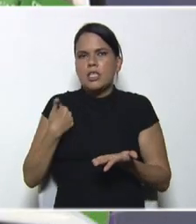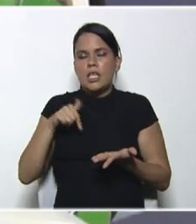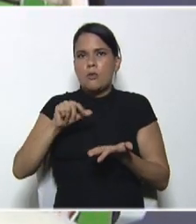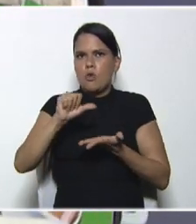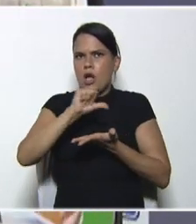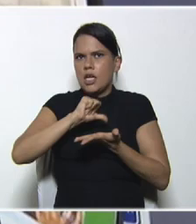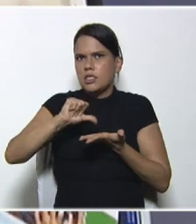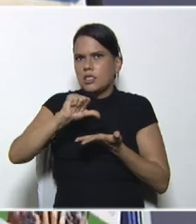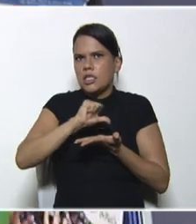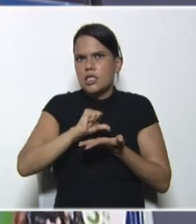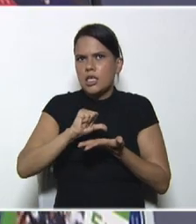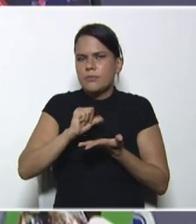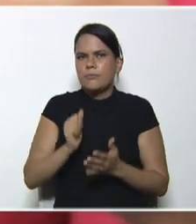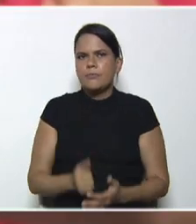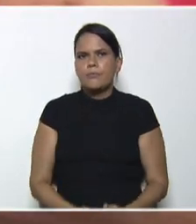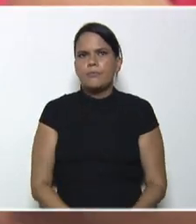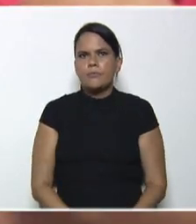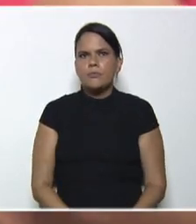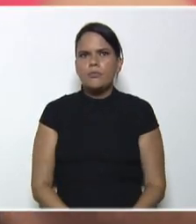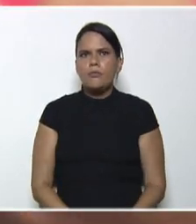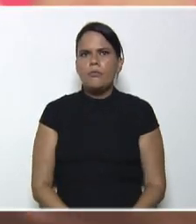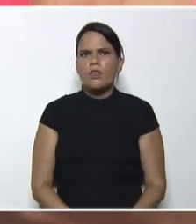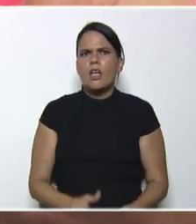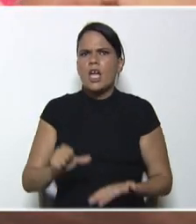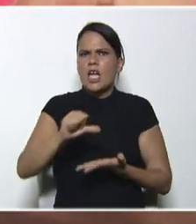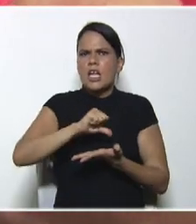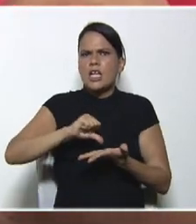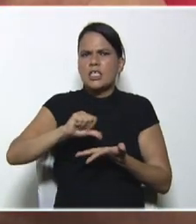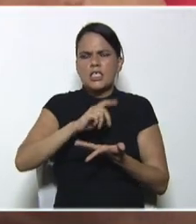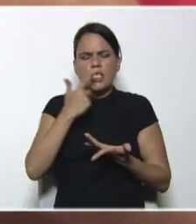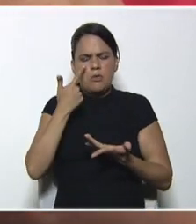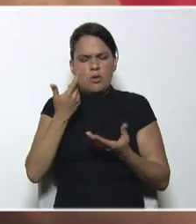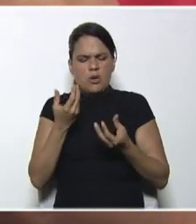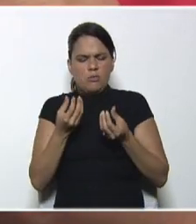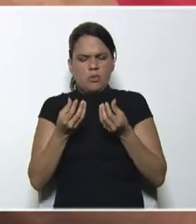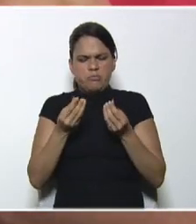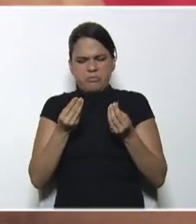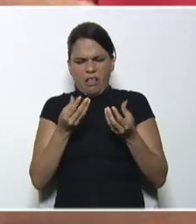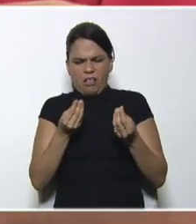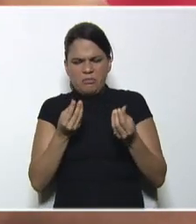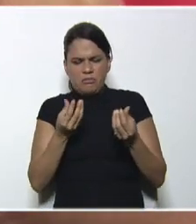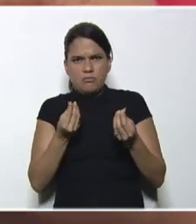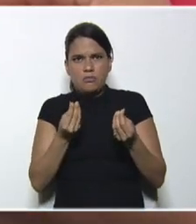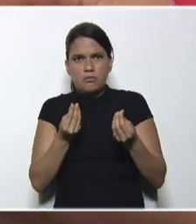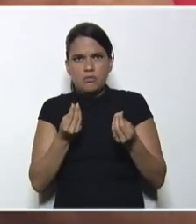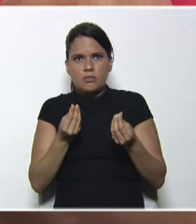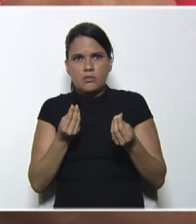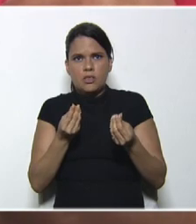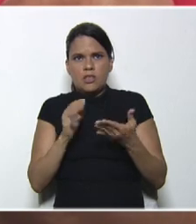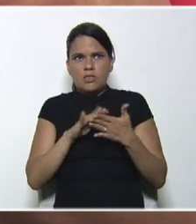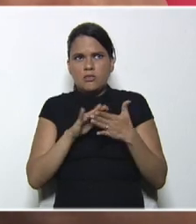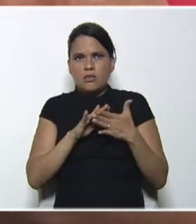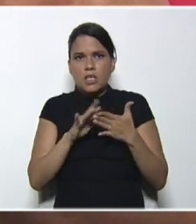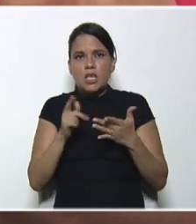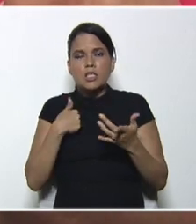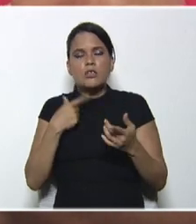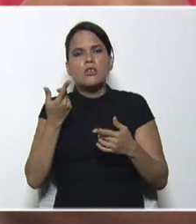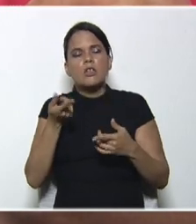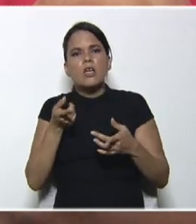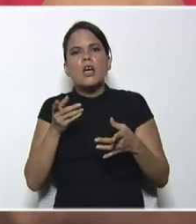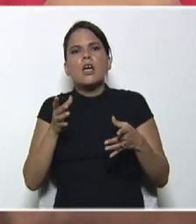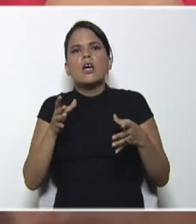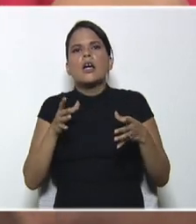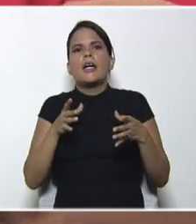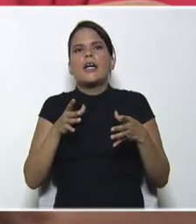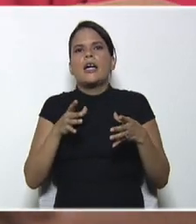aceite. El aceite vemos que es como algo viscoso, ¿sí? Eso se debe a su densidad, a